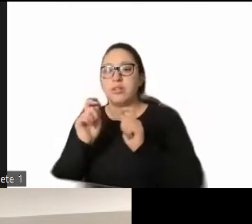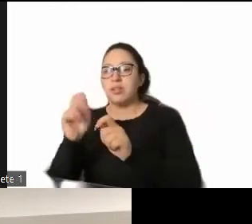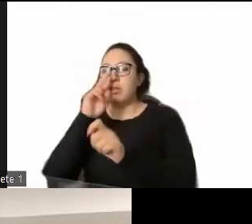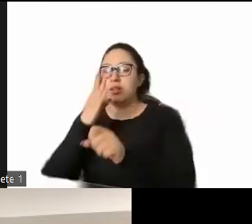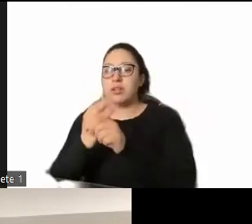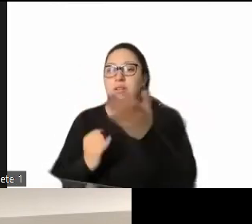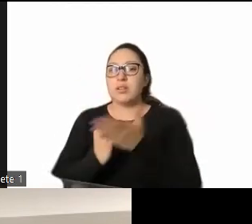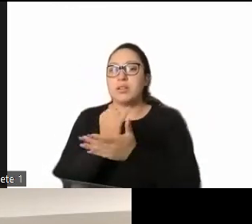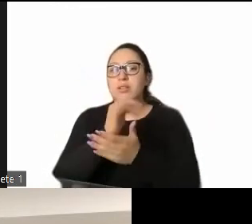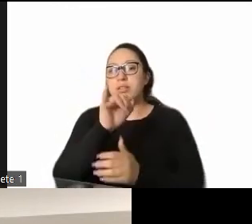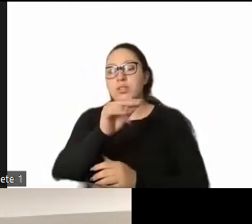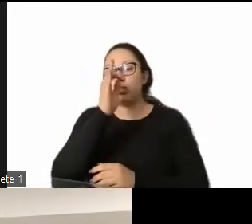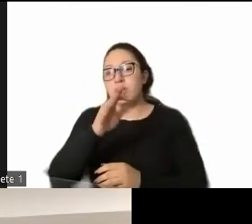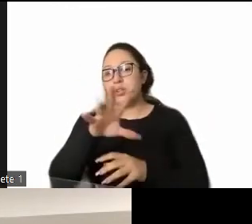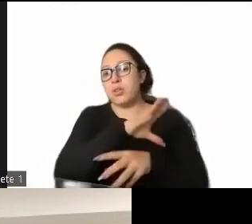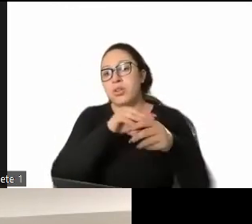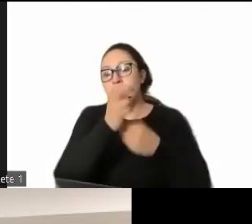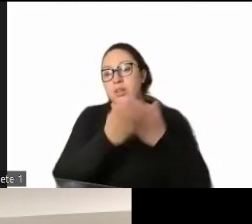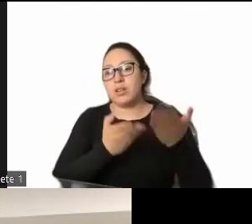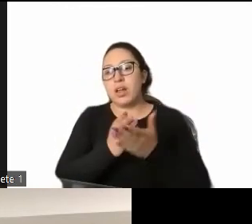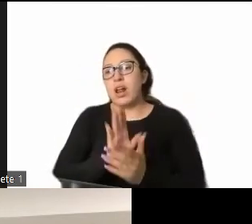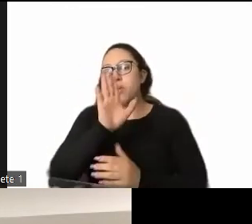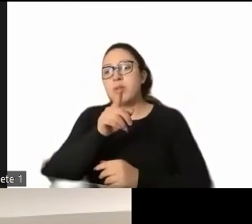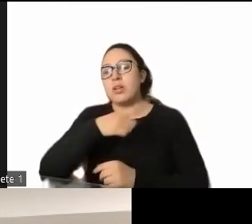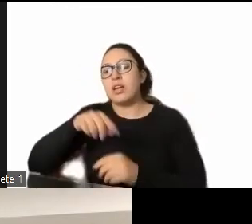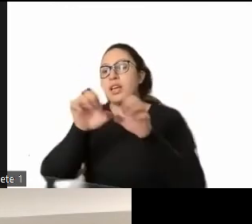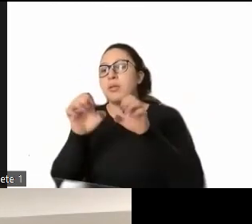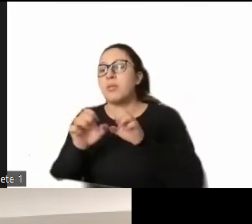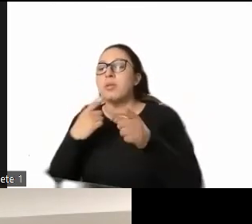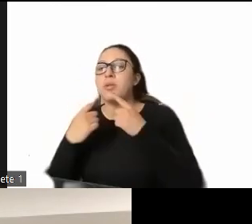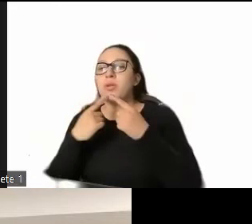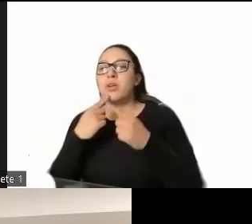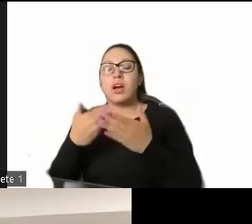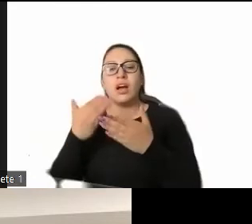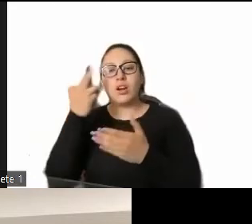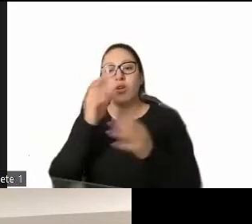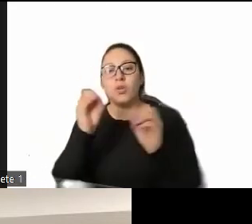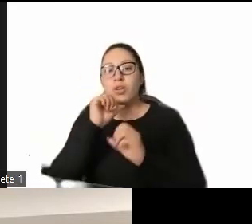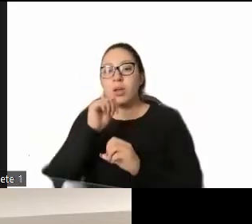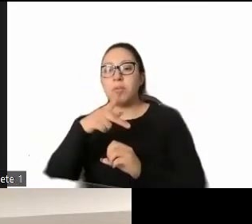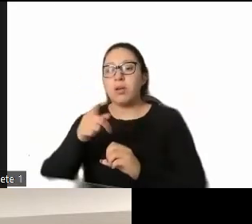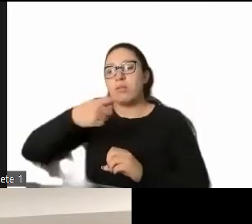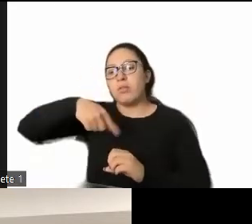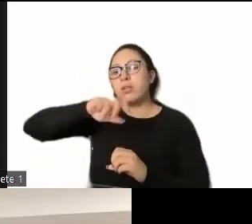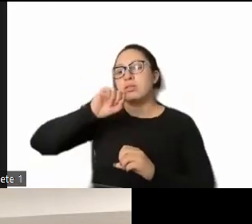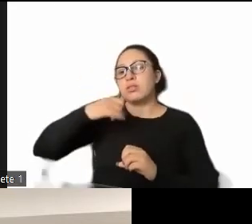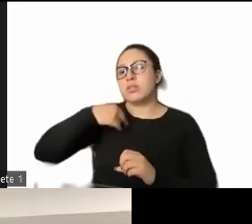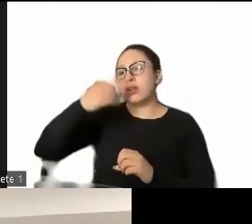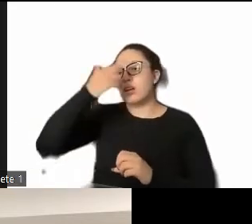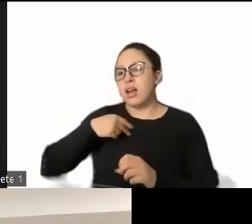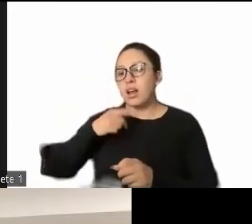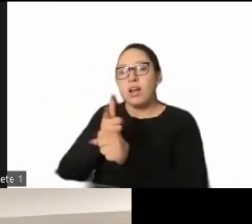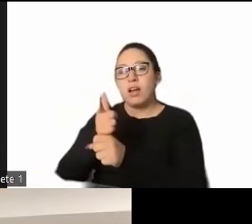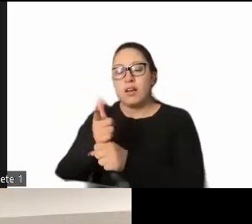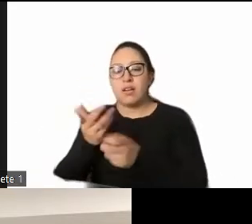Entonces, pudiera ser que los asesores no hayan visto algo que nosotros sí, y viceversa. Vaya, no es una reunión